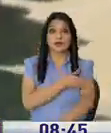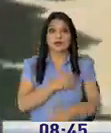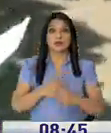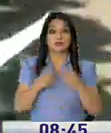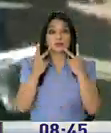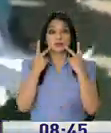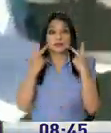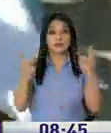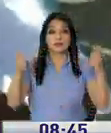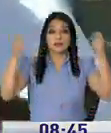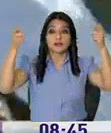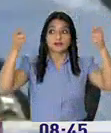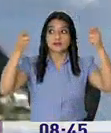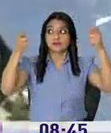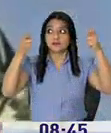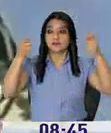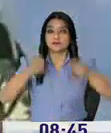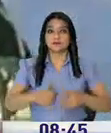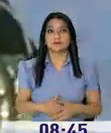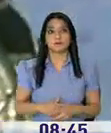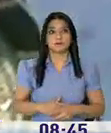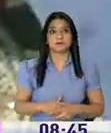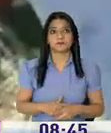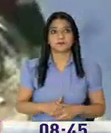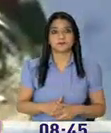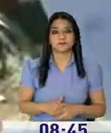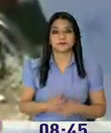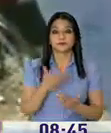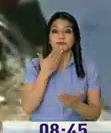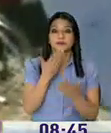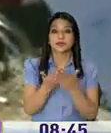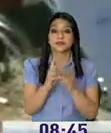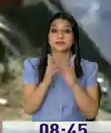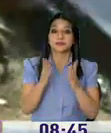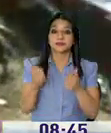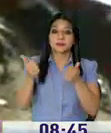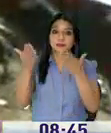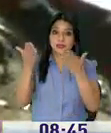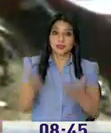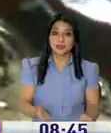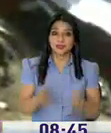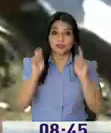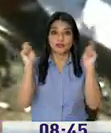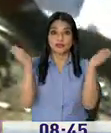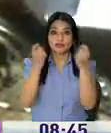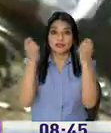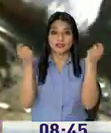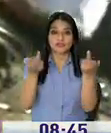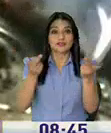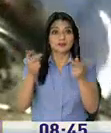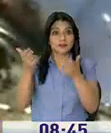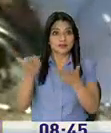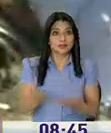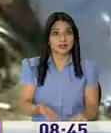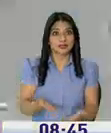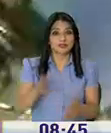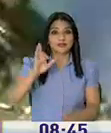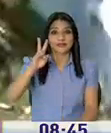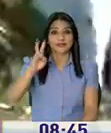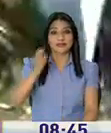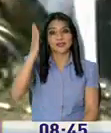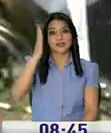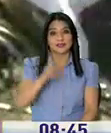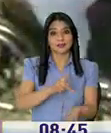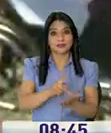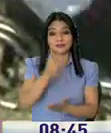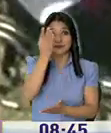este cartel. Le agradecemos muchísimo a nuestro vecino. Bienvenidos, Fundación Jonathan y TVC. Dios les pague. Vecino, buenos